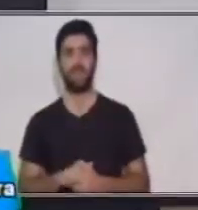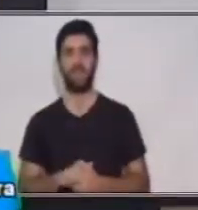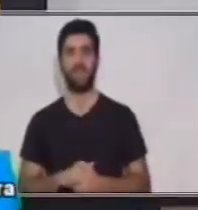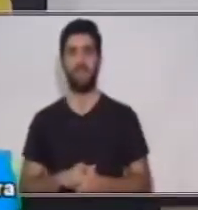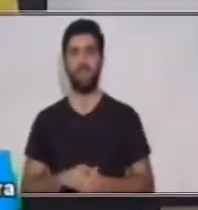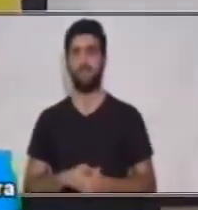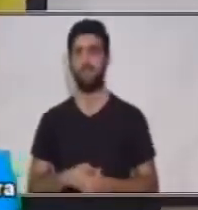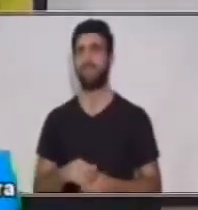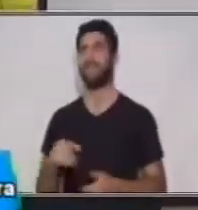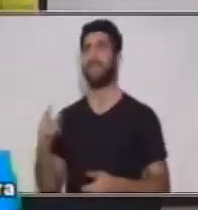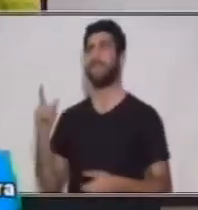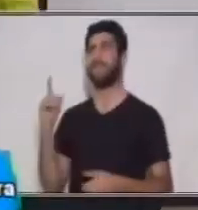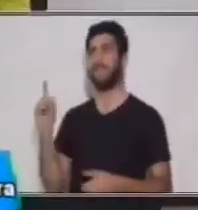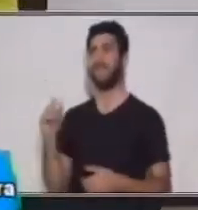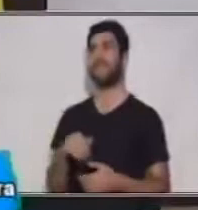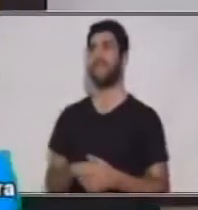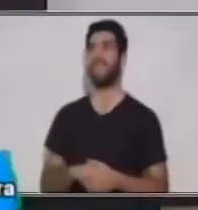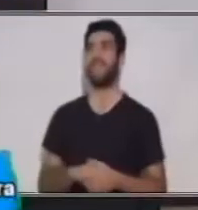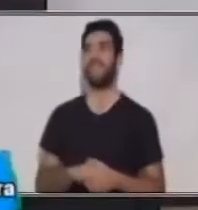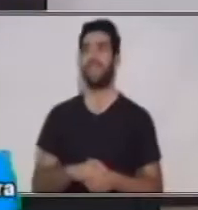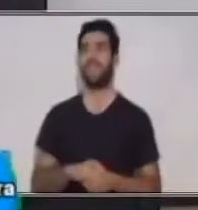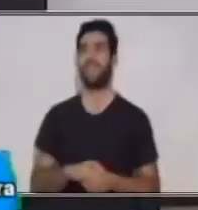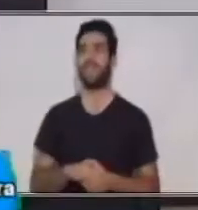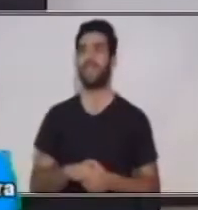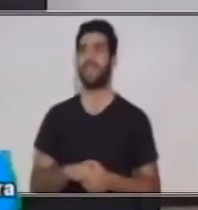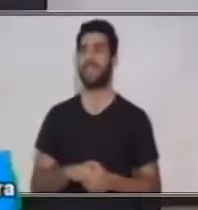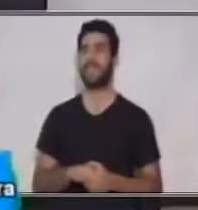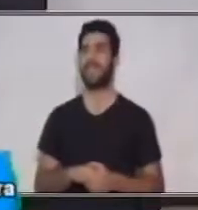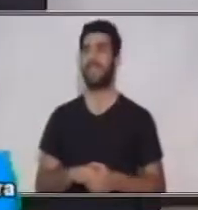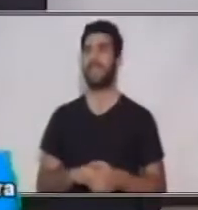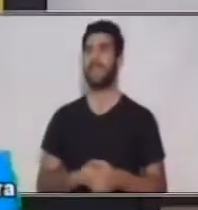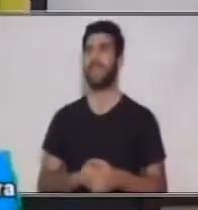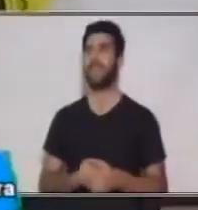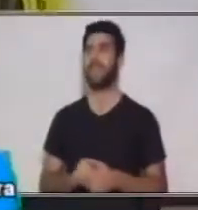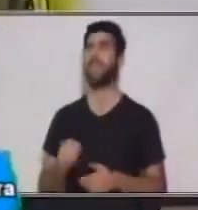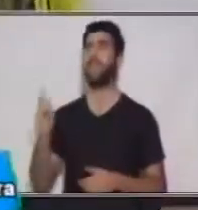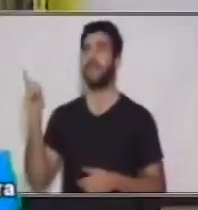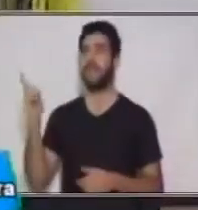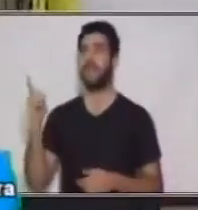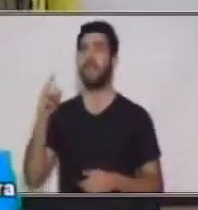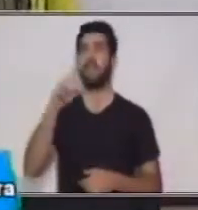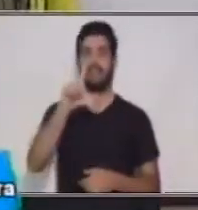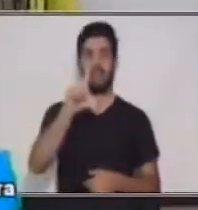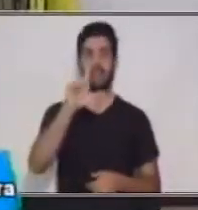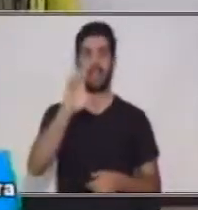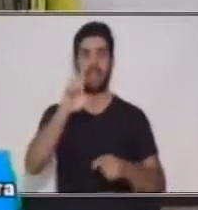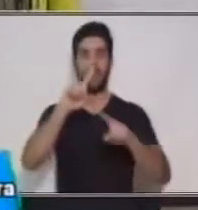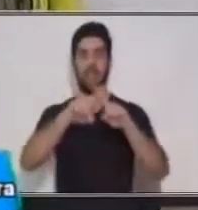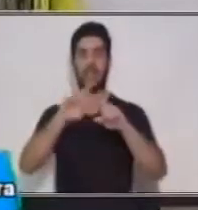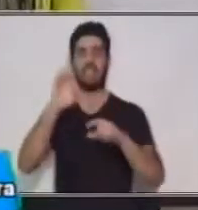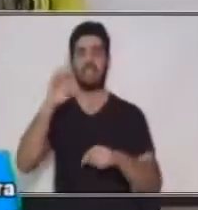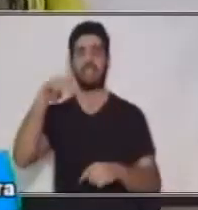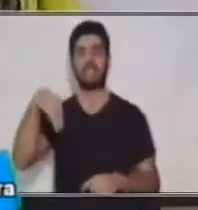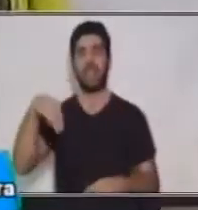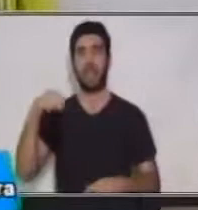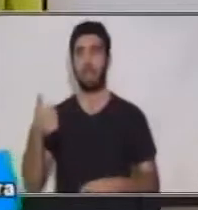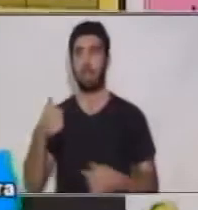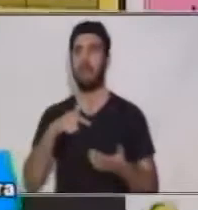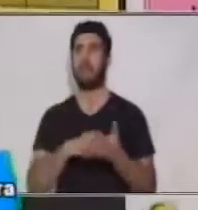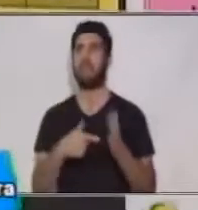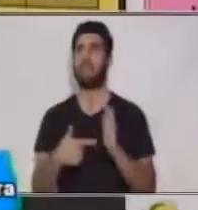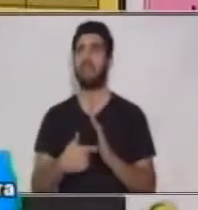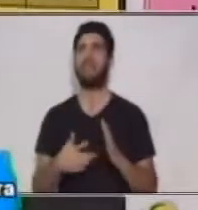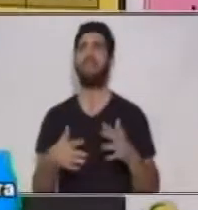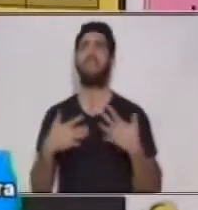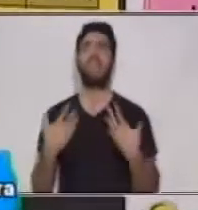significado. Ah, bueno, pero también vamos a ver aquí que dice lexema o raíz. Ya, has oído estas